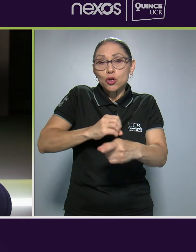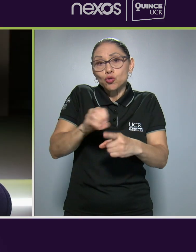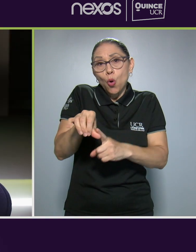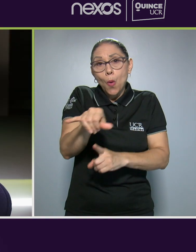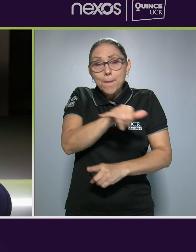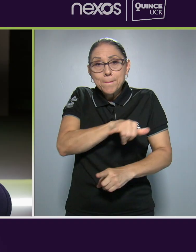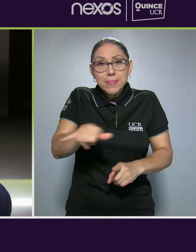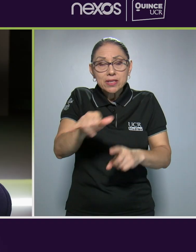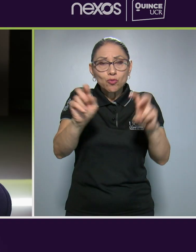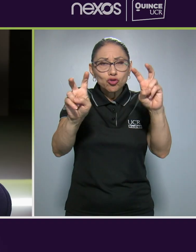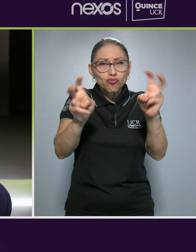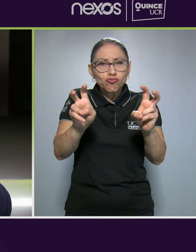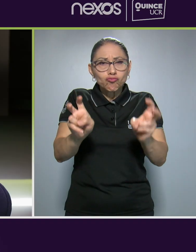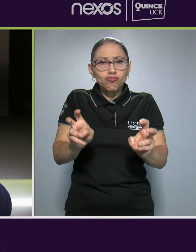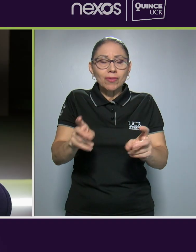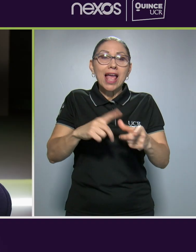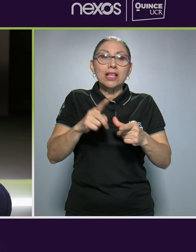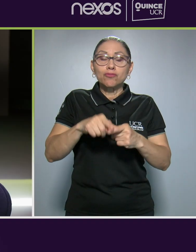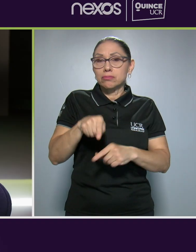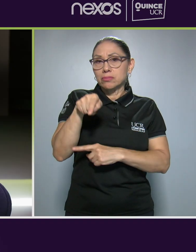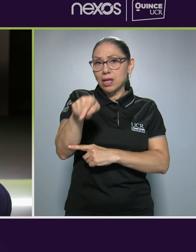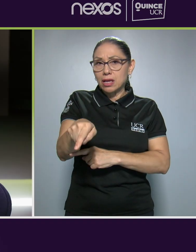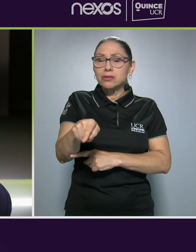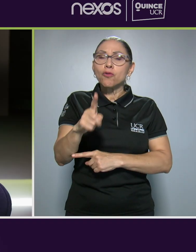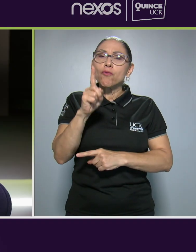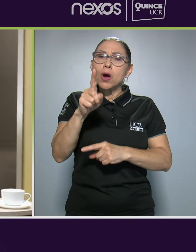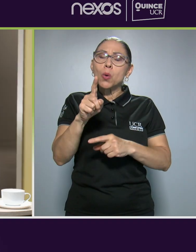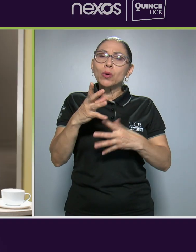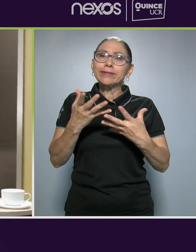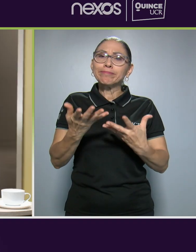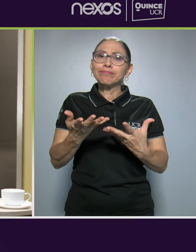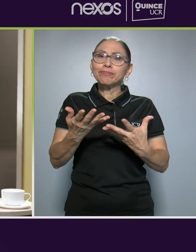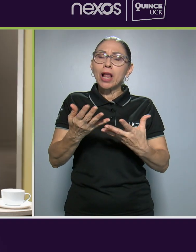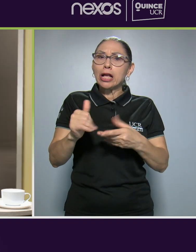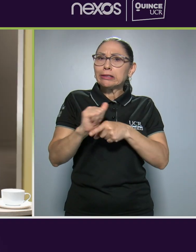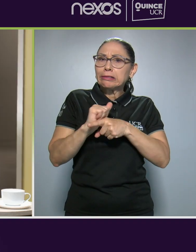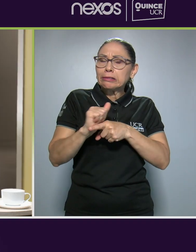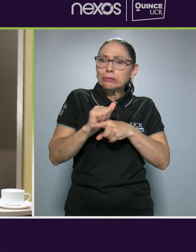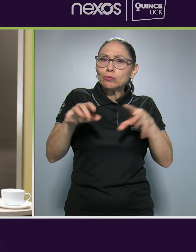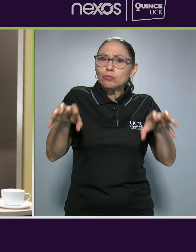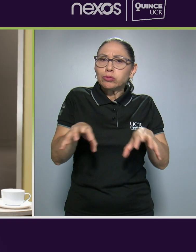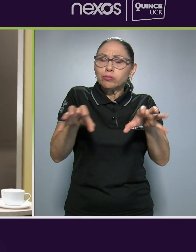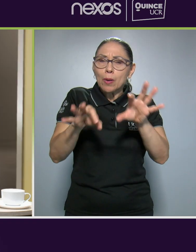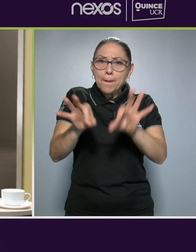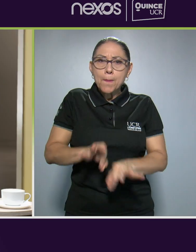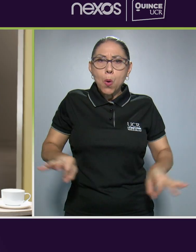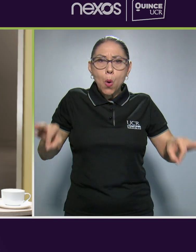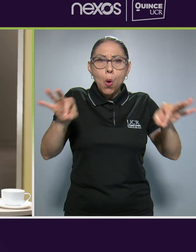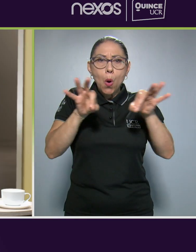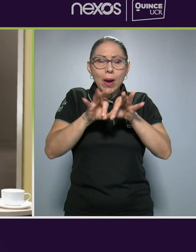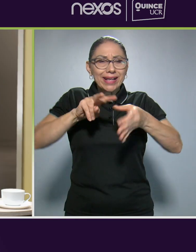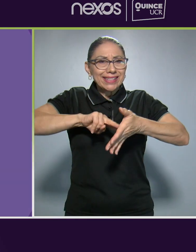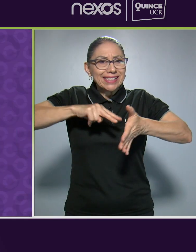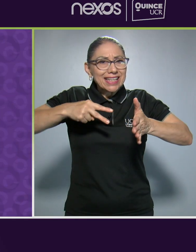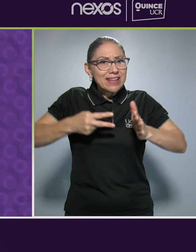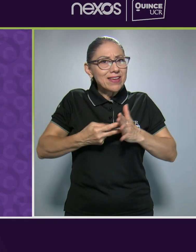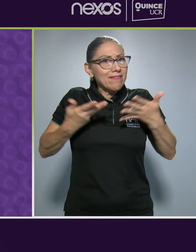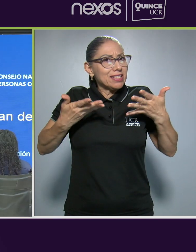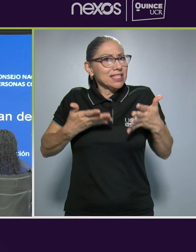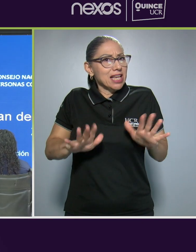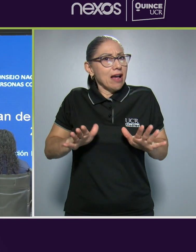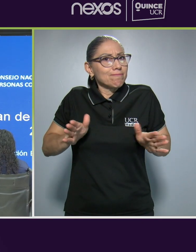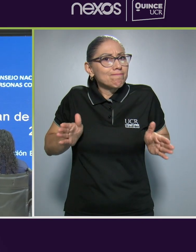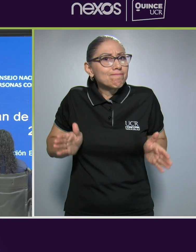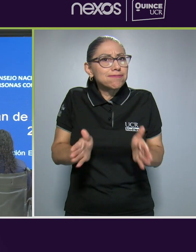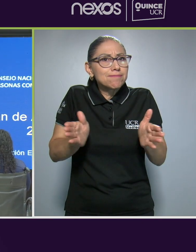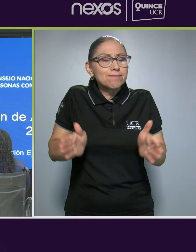Entonces, fue un ejercicio muy importante porque era echar a andar el plan de acción, ¿verdad?